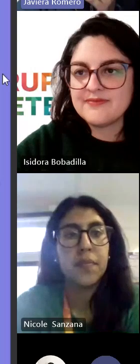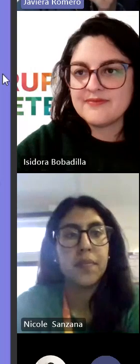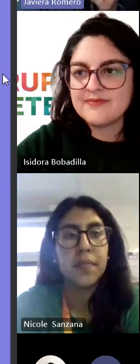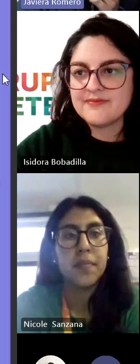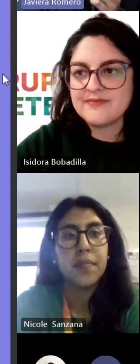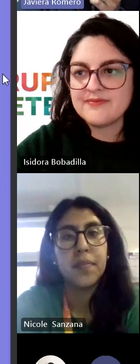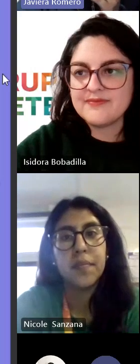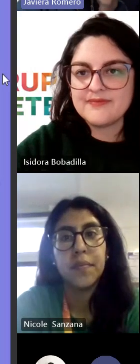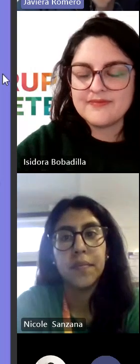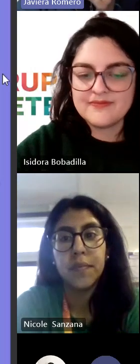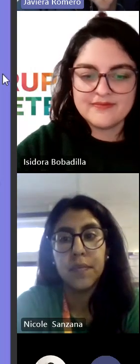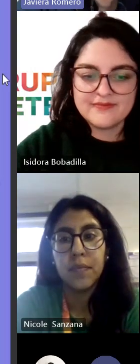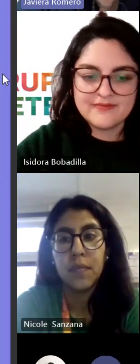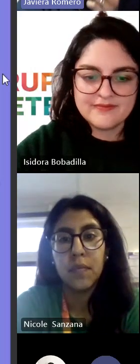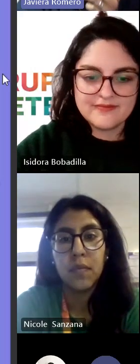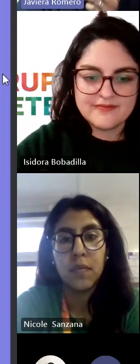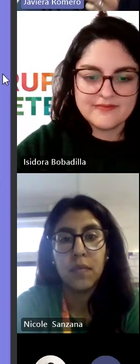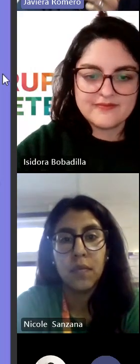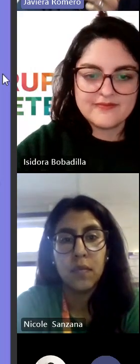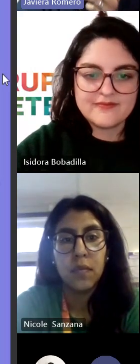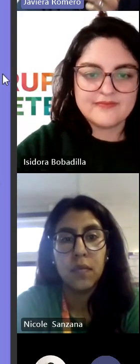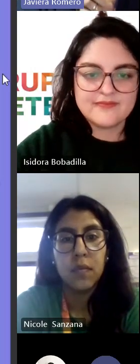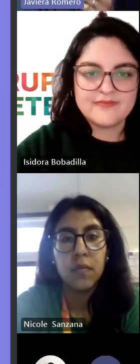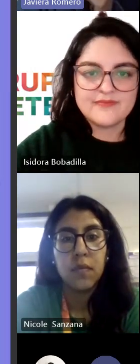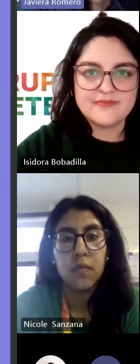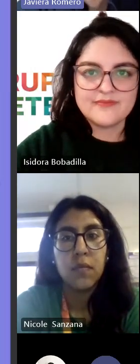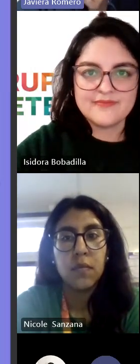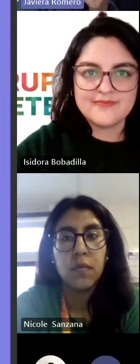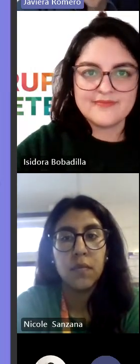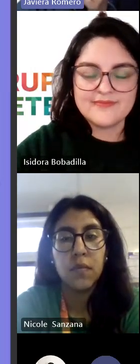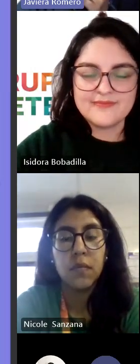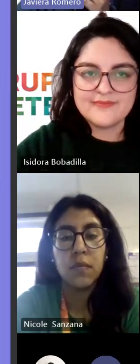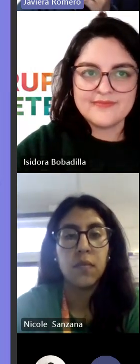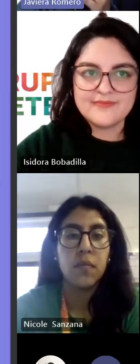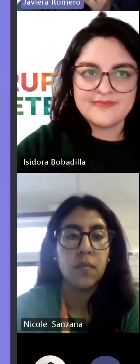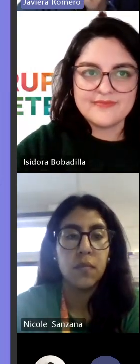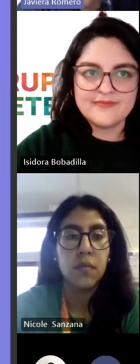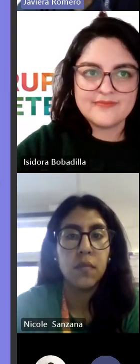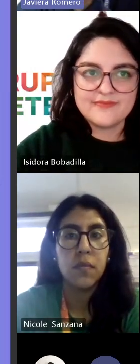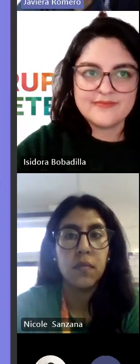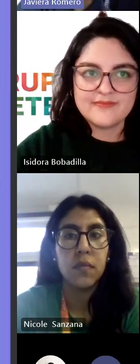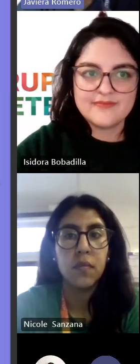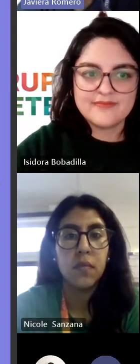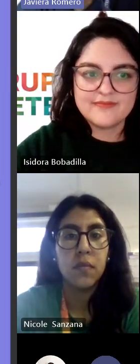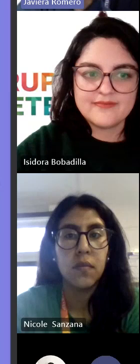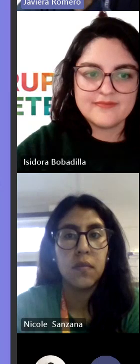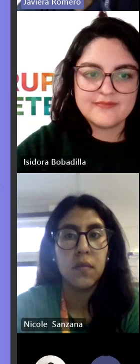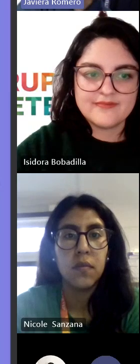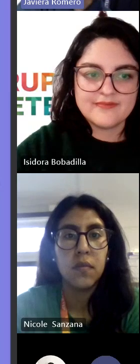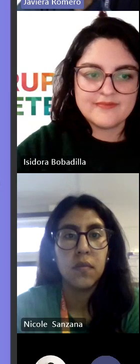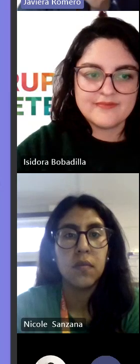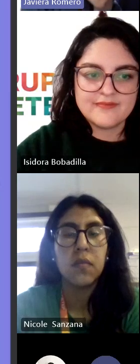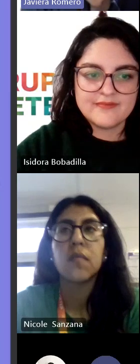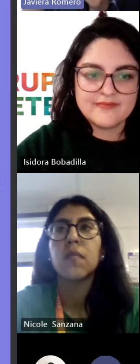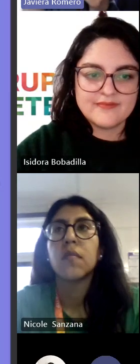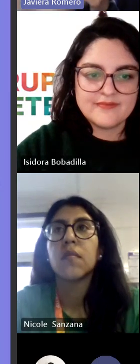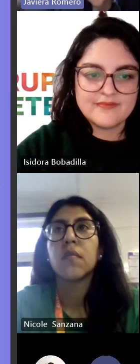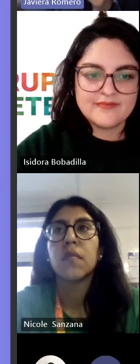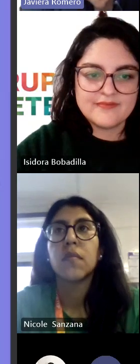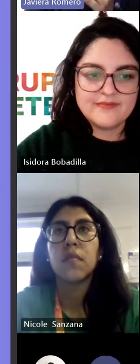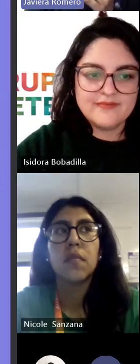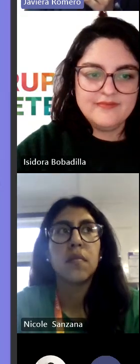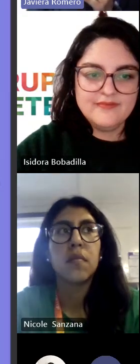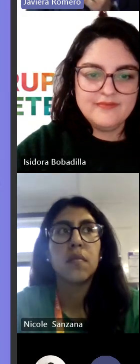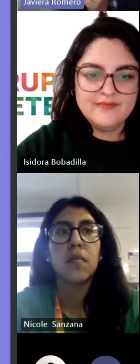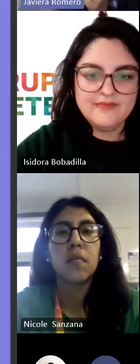seguros, prevención del suicidio a nivel escolar. Así que bienvenidos. Bueno, vamos